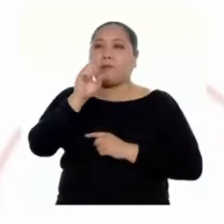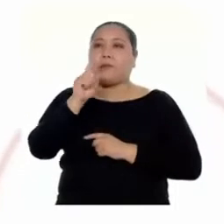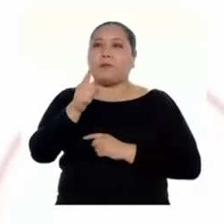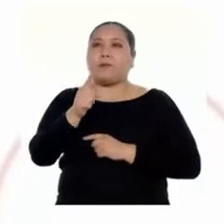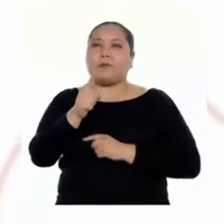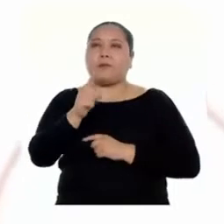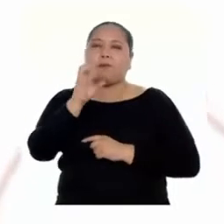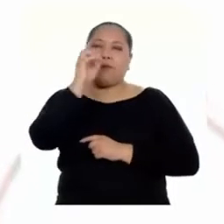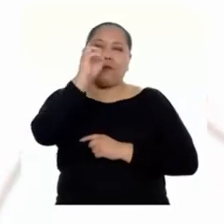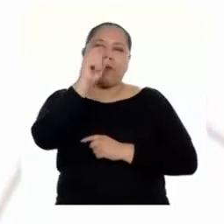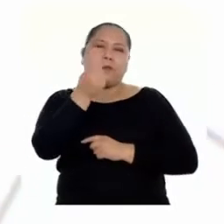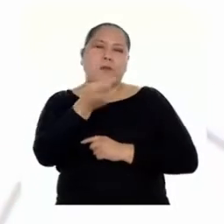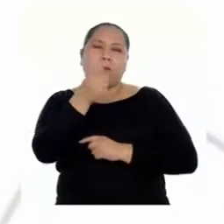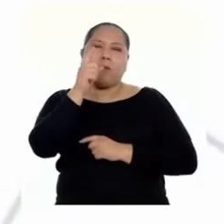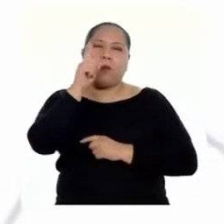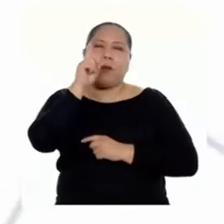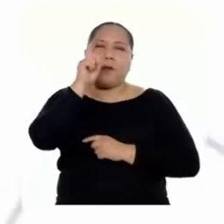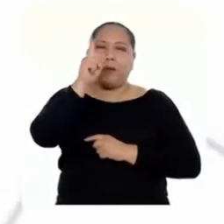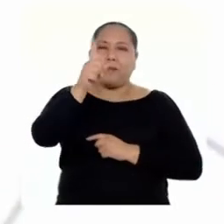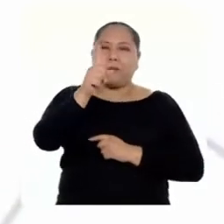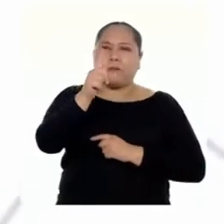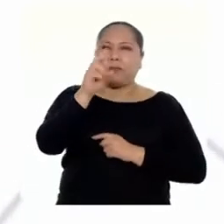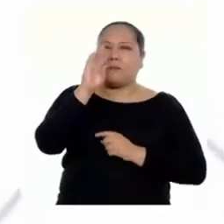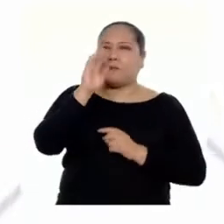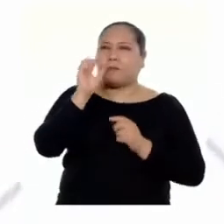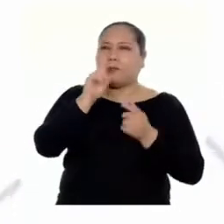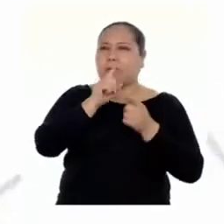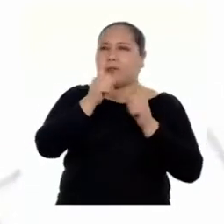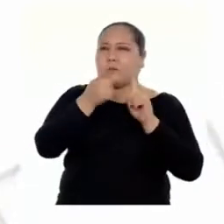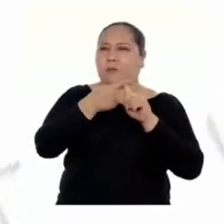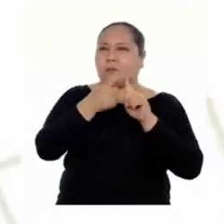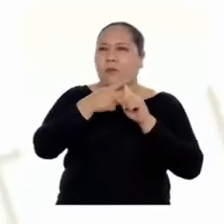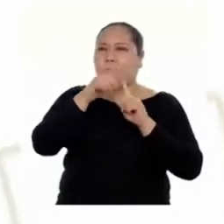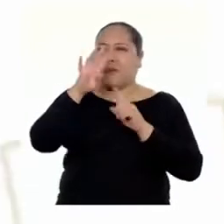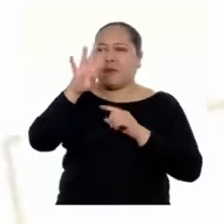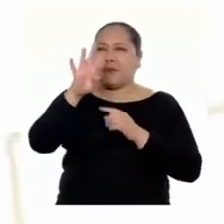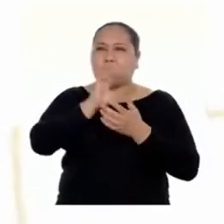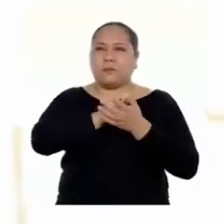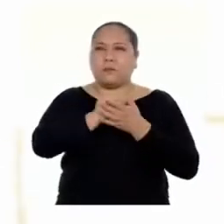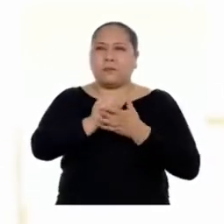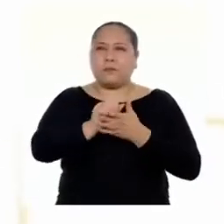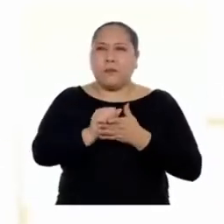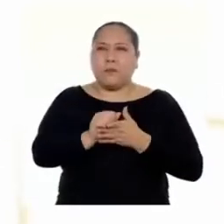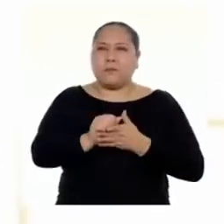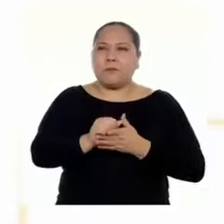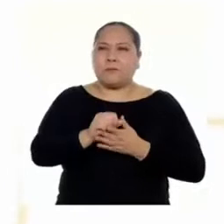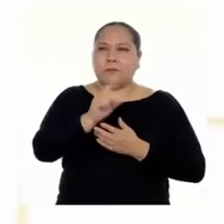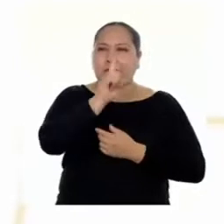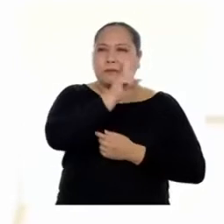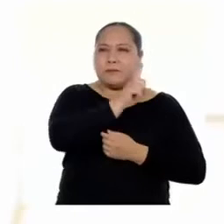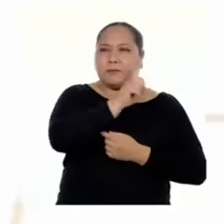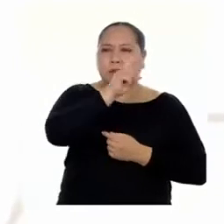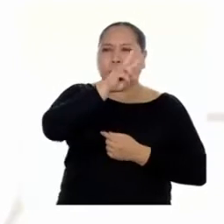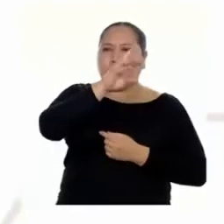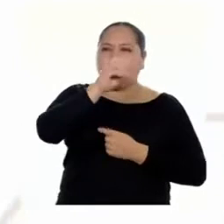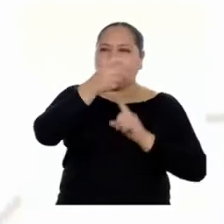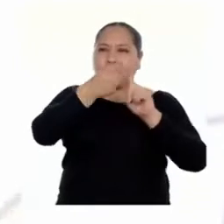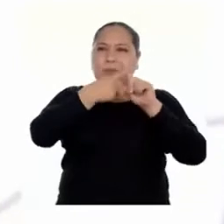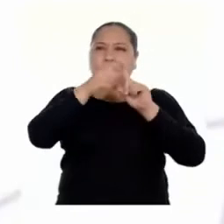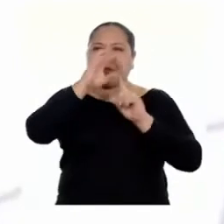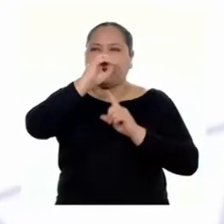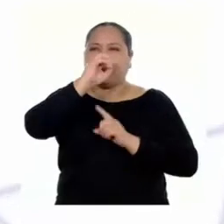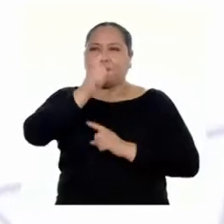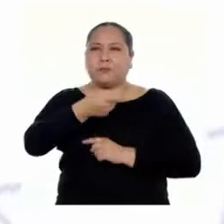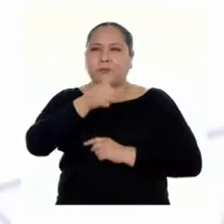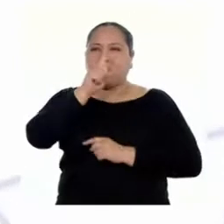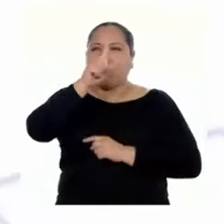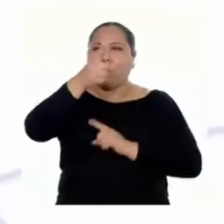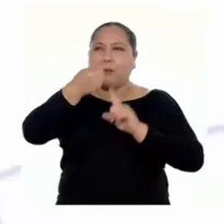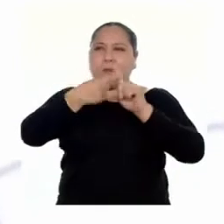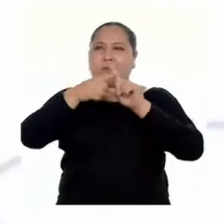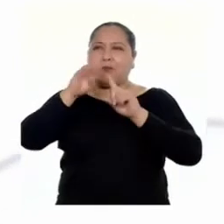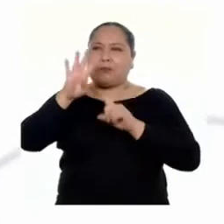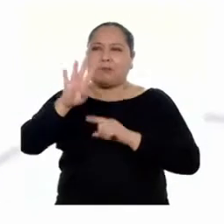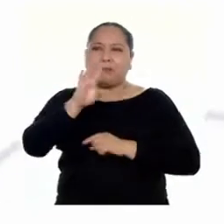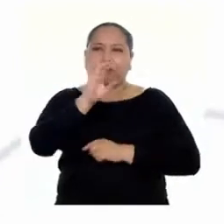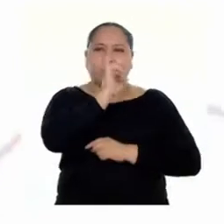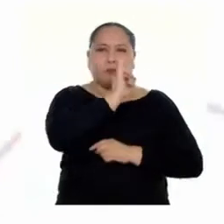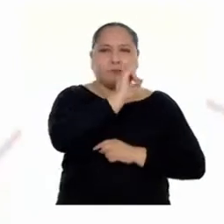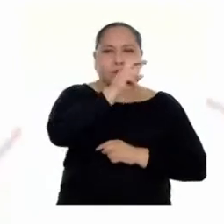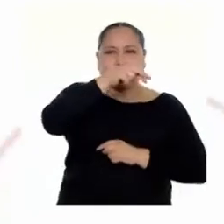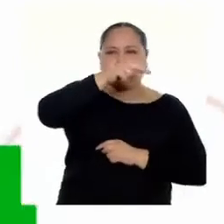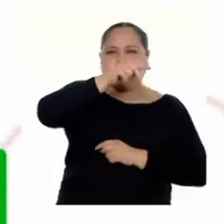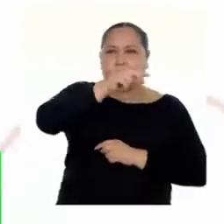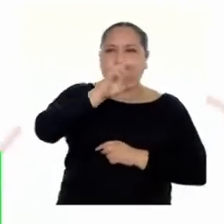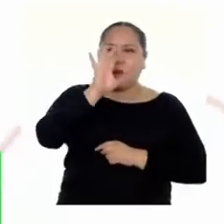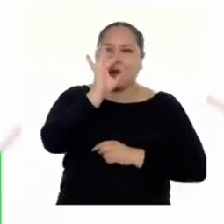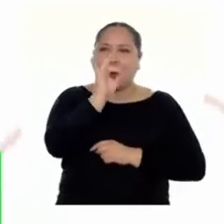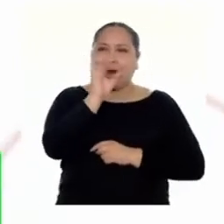por los 4 meses. Reemplazando, I sería igual a 200 por 0,1 por 4. El interés es de 80 soles.